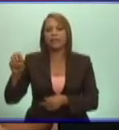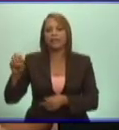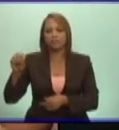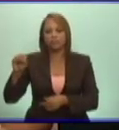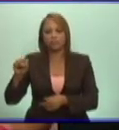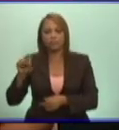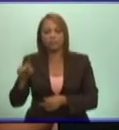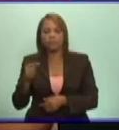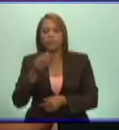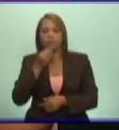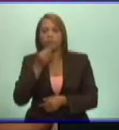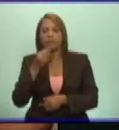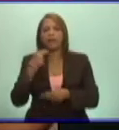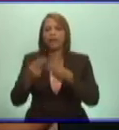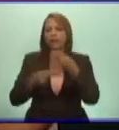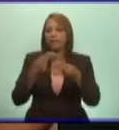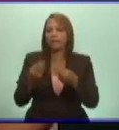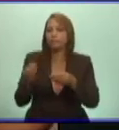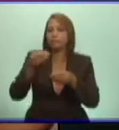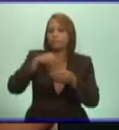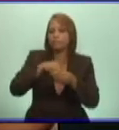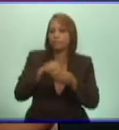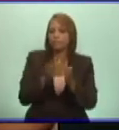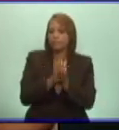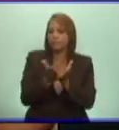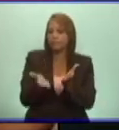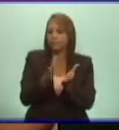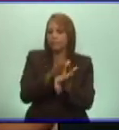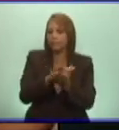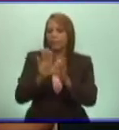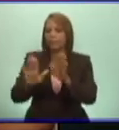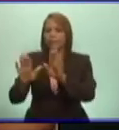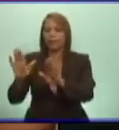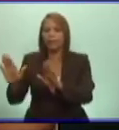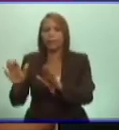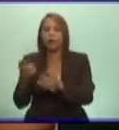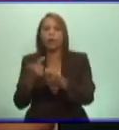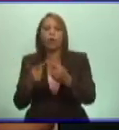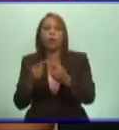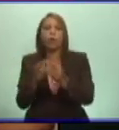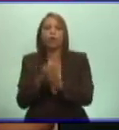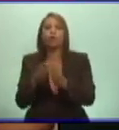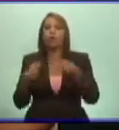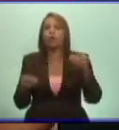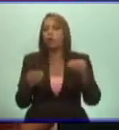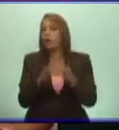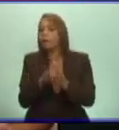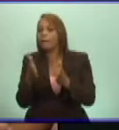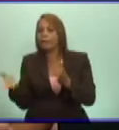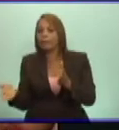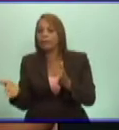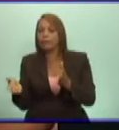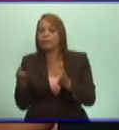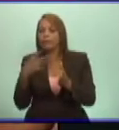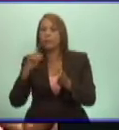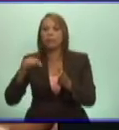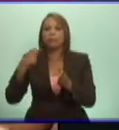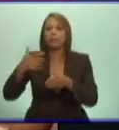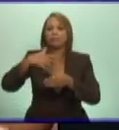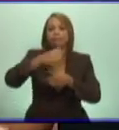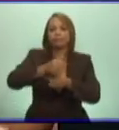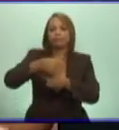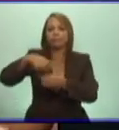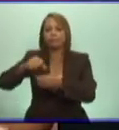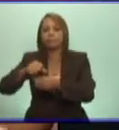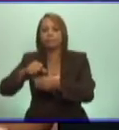en la propia libreta o podrían realizarse en algunas hojas y después presillarse. Tienen ahí la